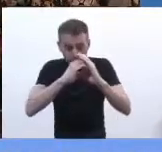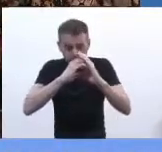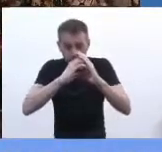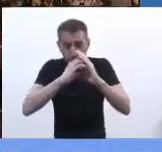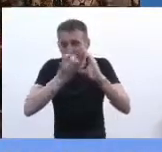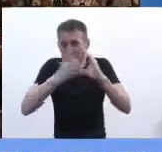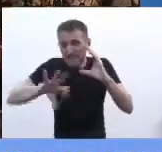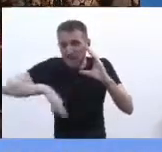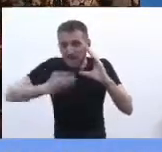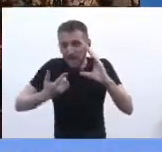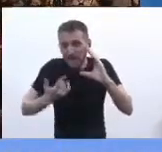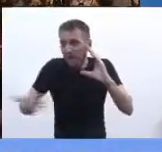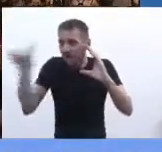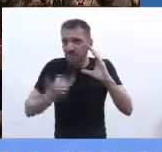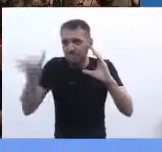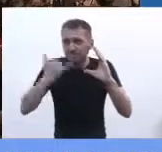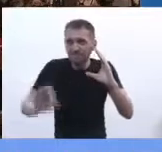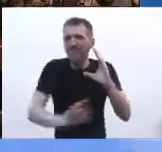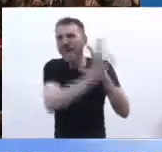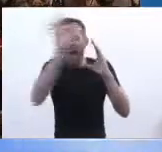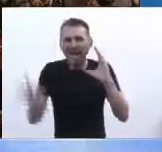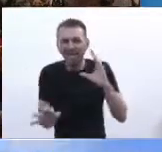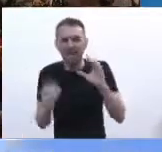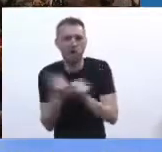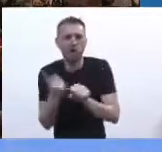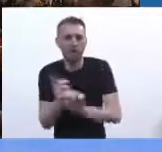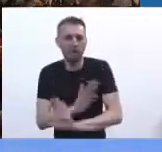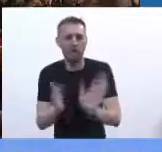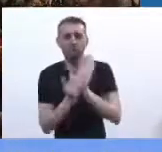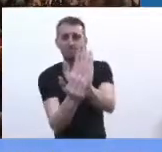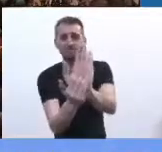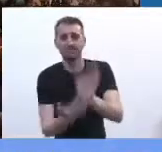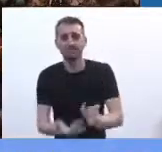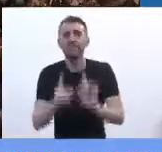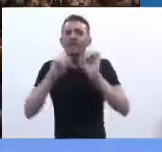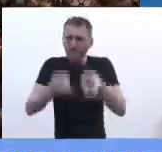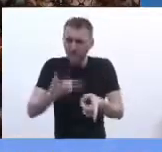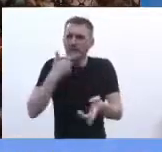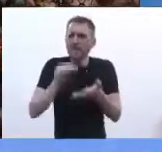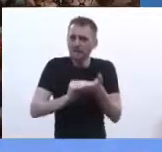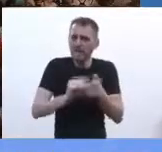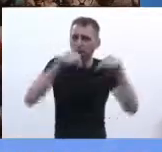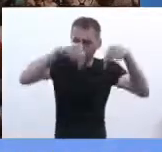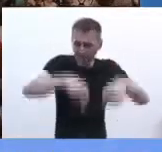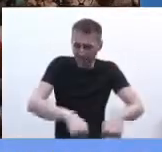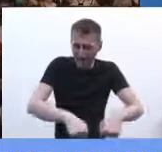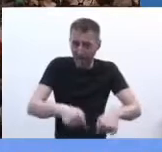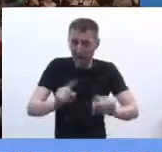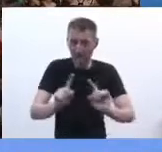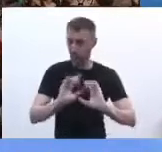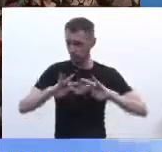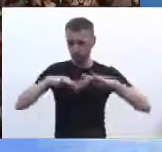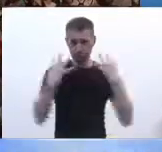concesión ninguno ninguno también hay senadores de recinto